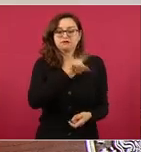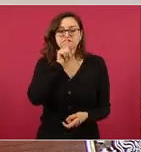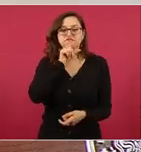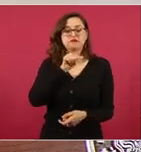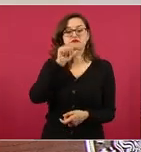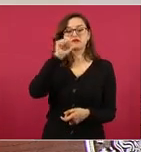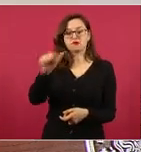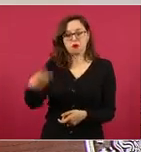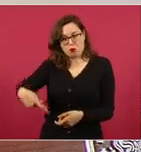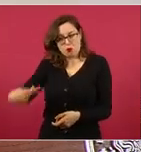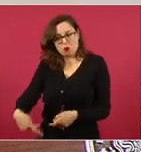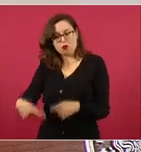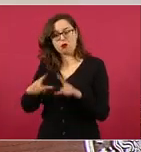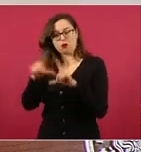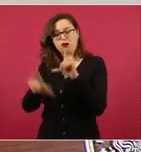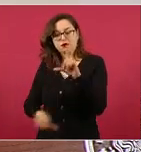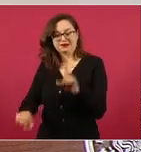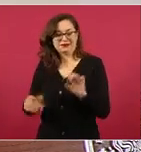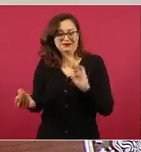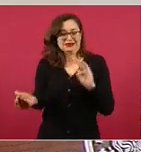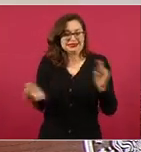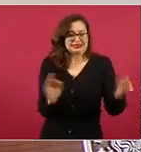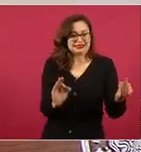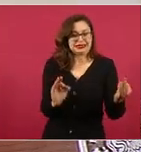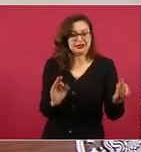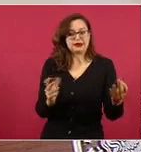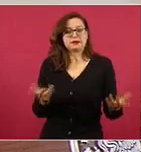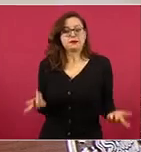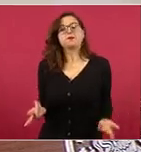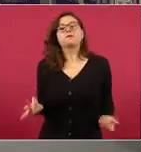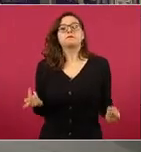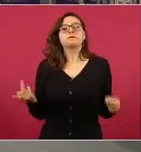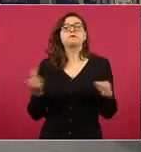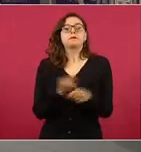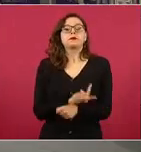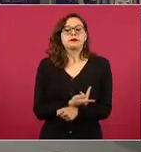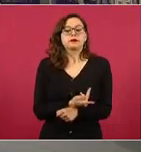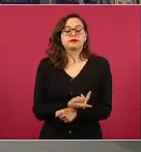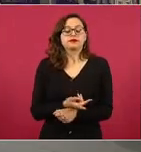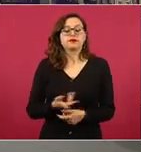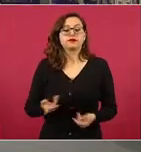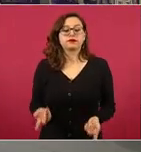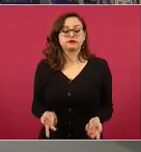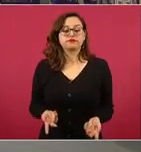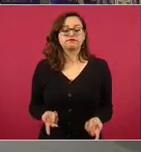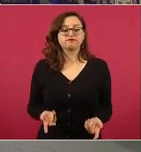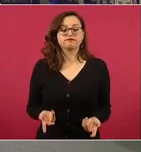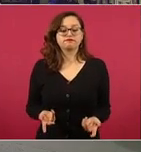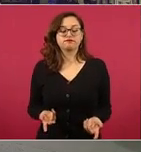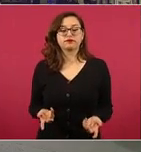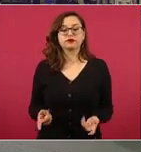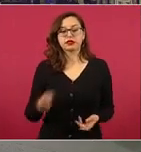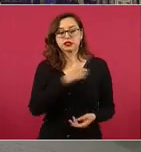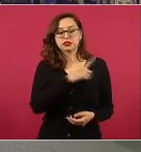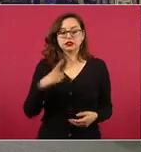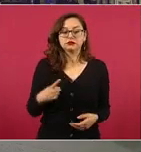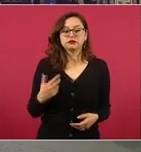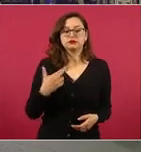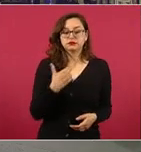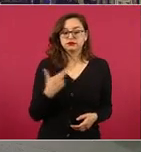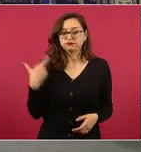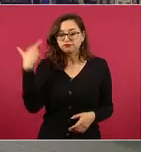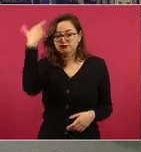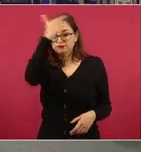Entonces, cuando sucede esto, el procedimiento es que se hace un avalúo